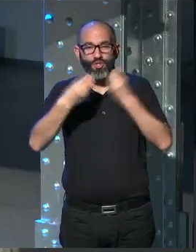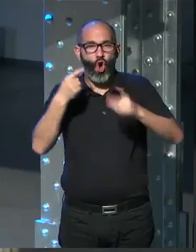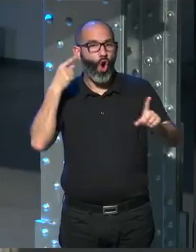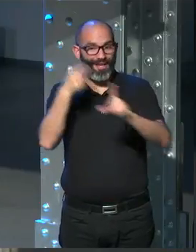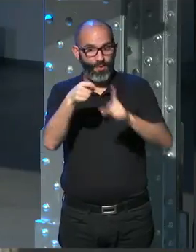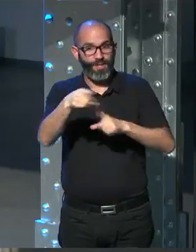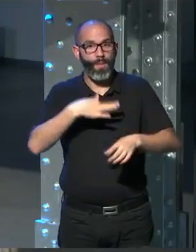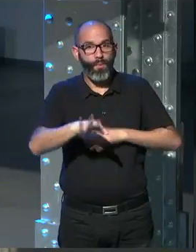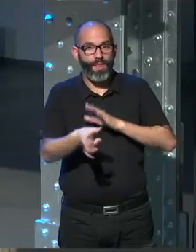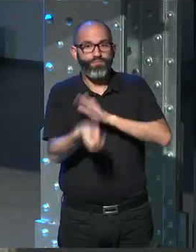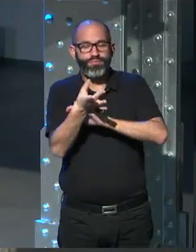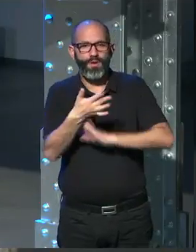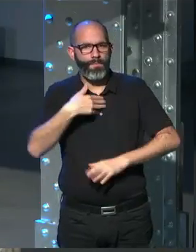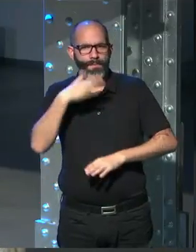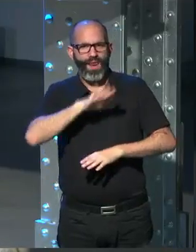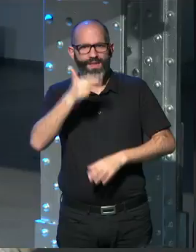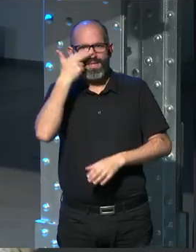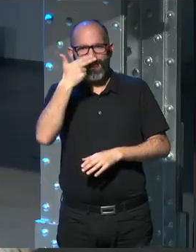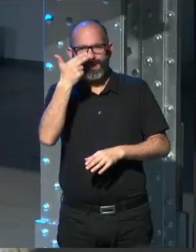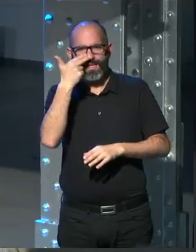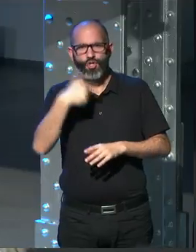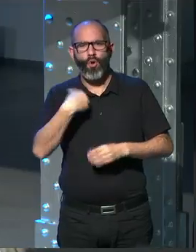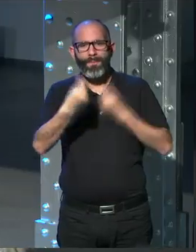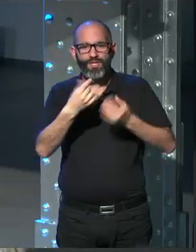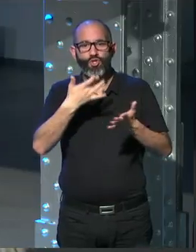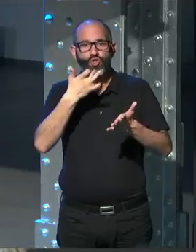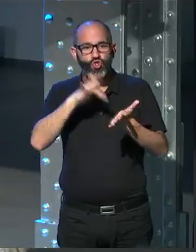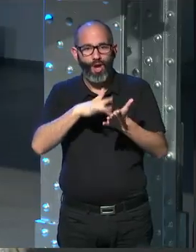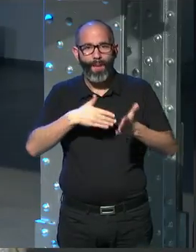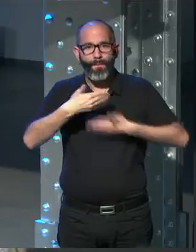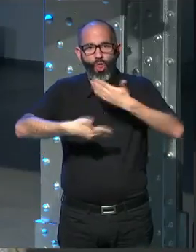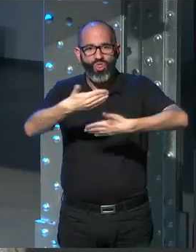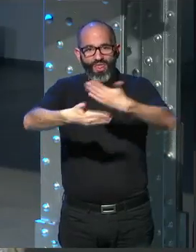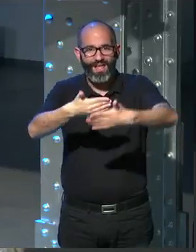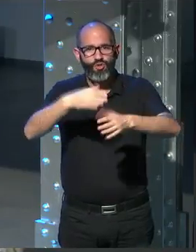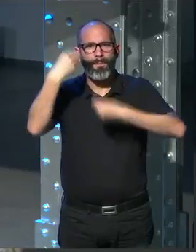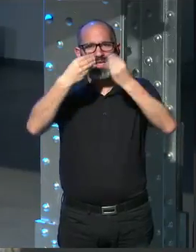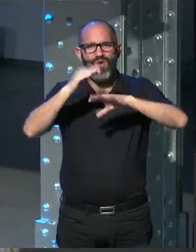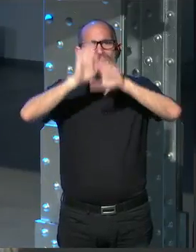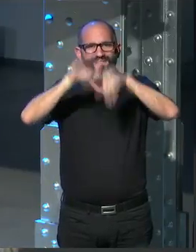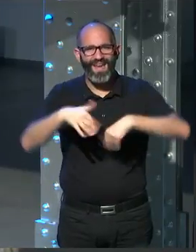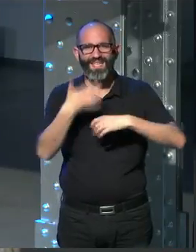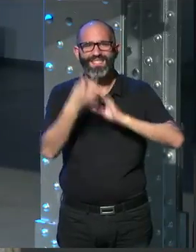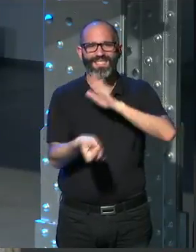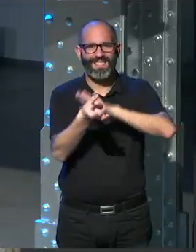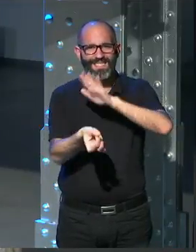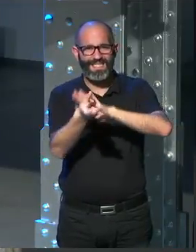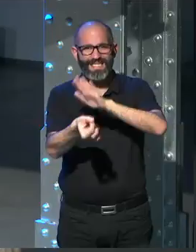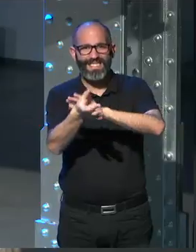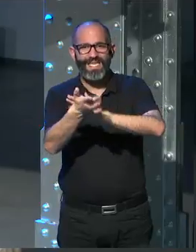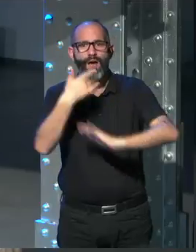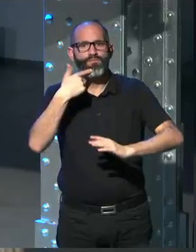parece tremendamente interesante y creo que por el camino van a surgir cosas que van a trascender simplemente el